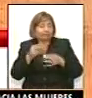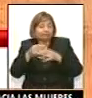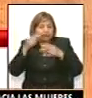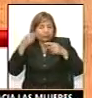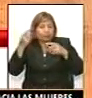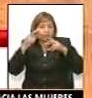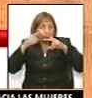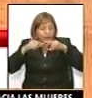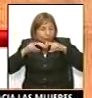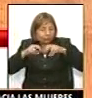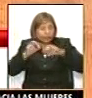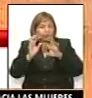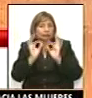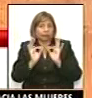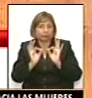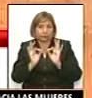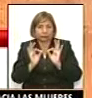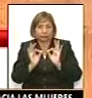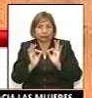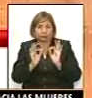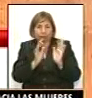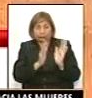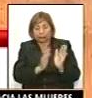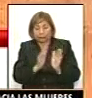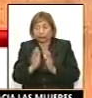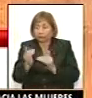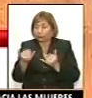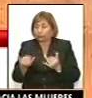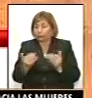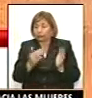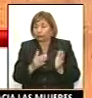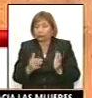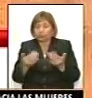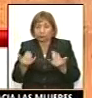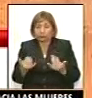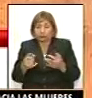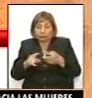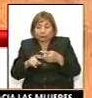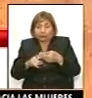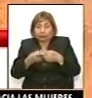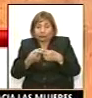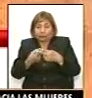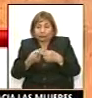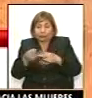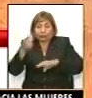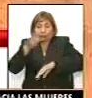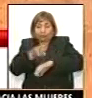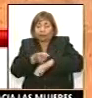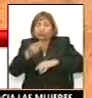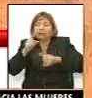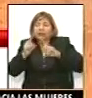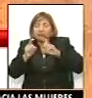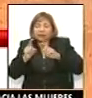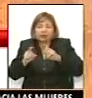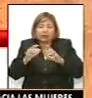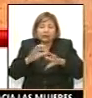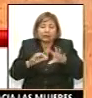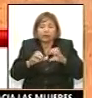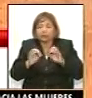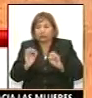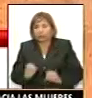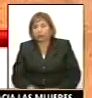indagación. Y lo que hemos hoy día aprobado es justamente iniciar, porque hay una denuncia, indagar. Estamos